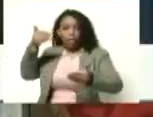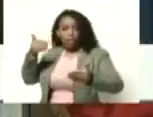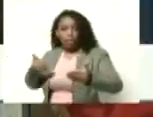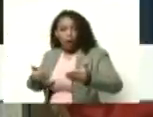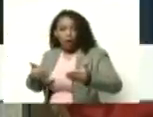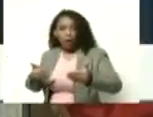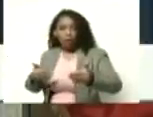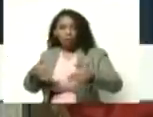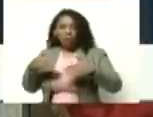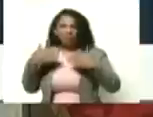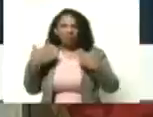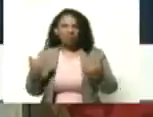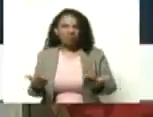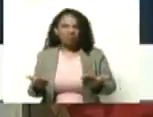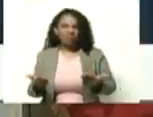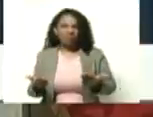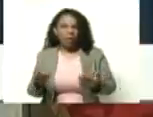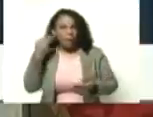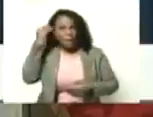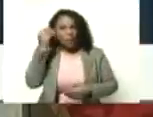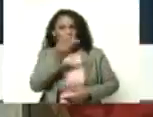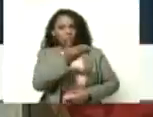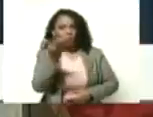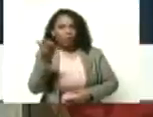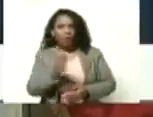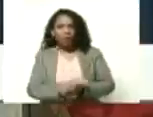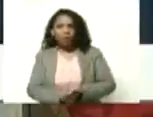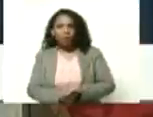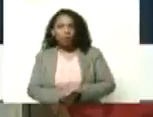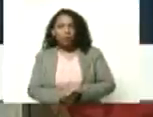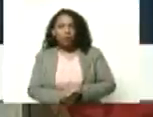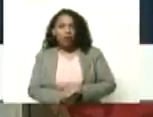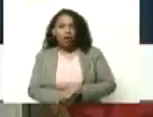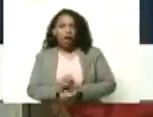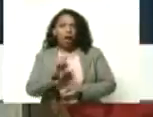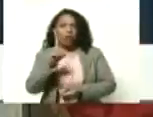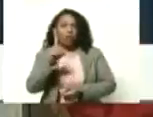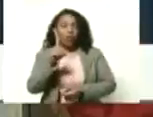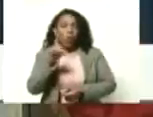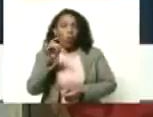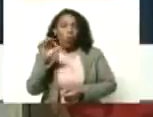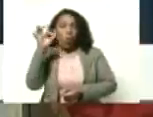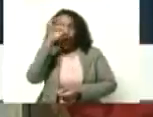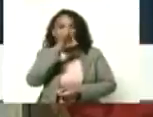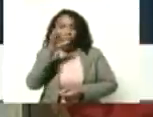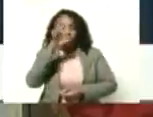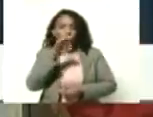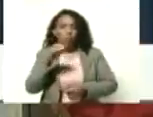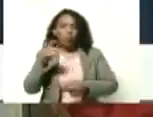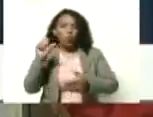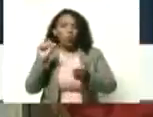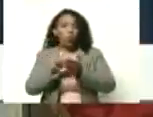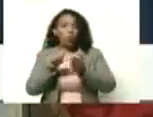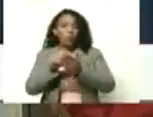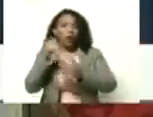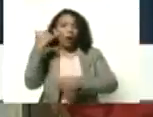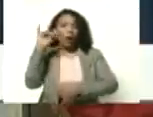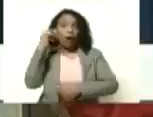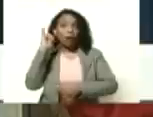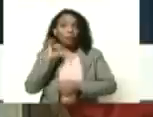de qué quieren ustedes de una cochinera donde habían